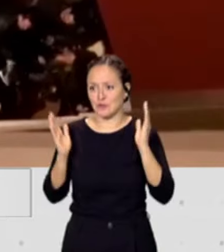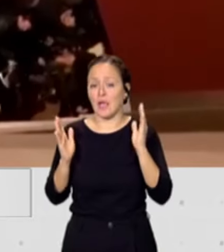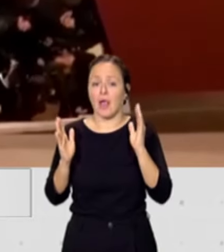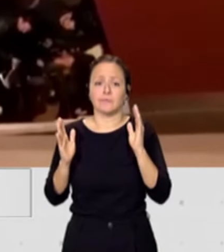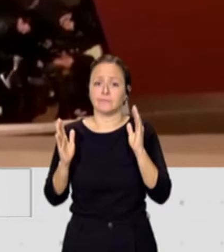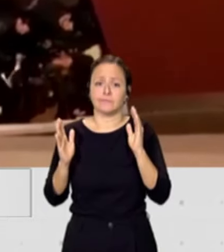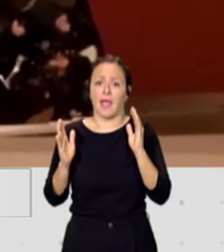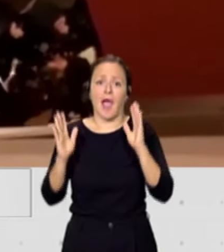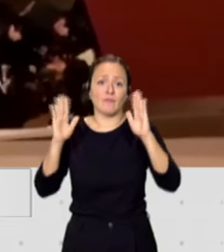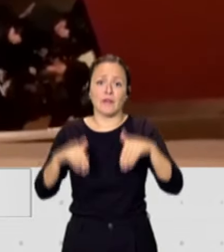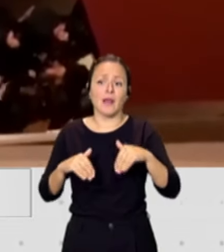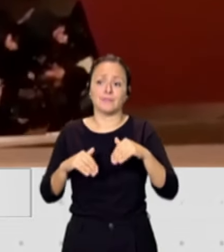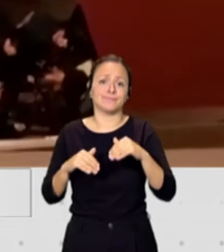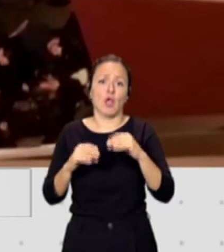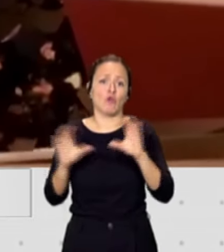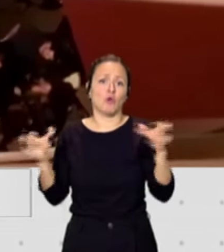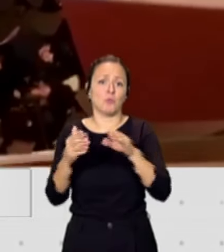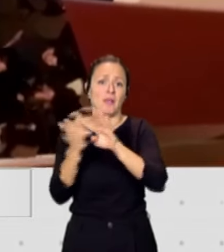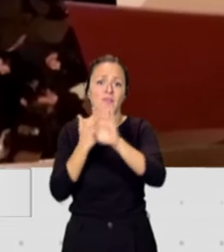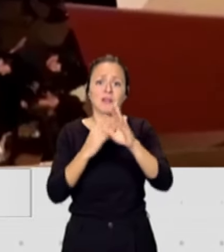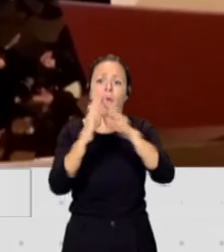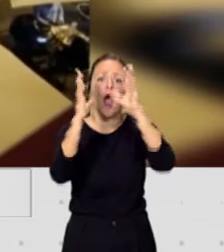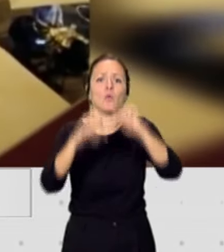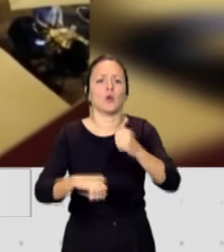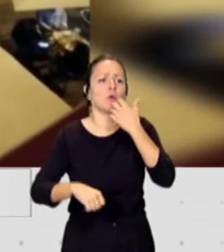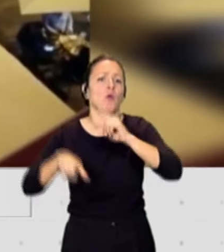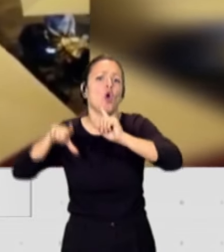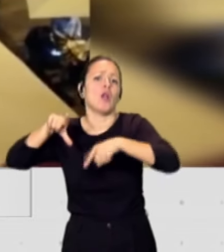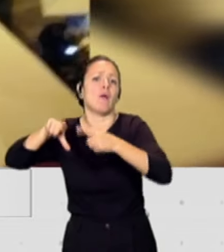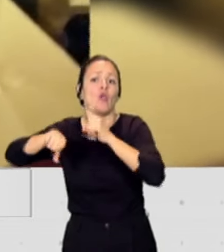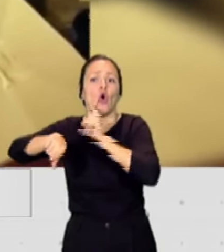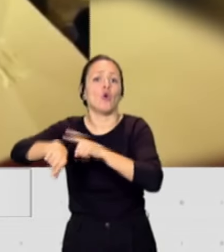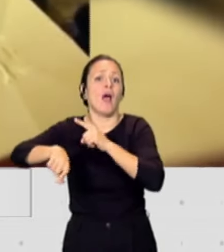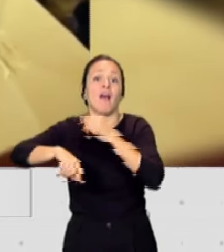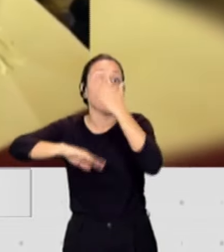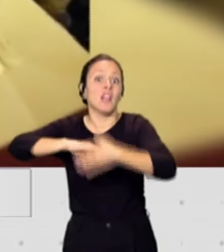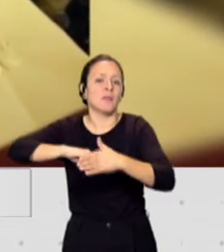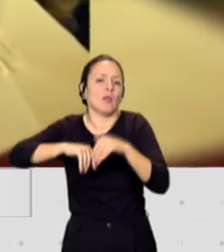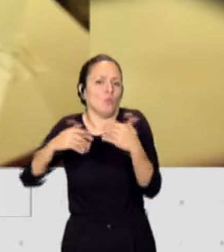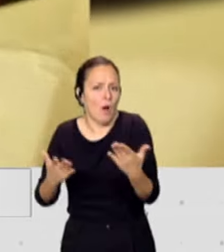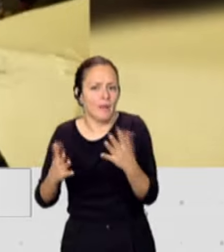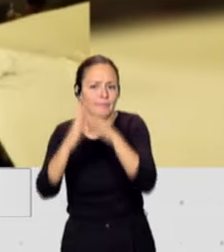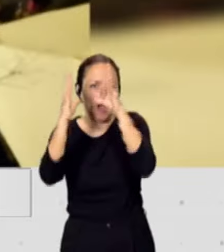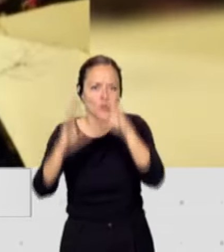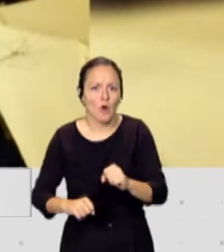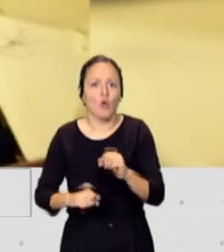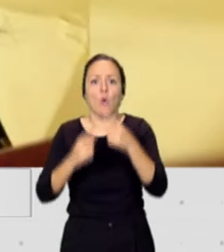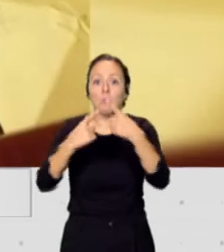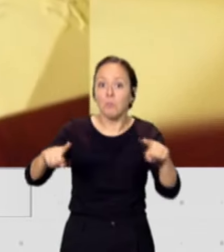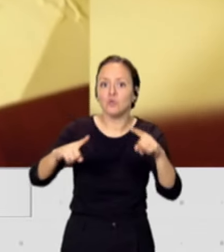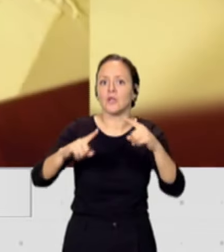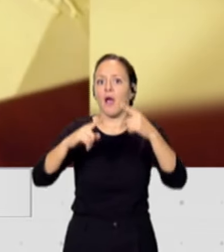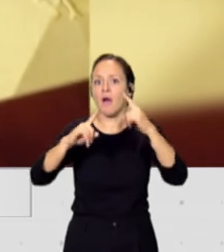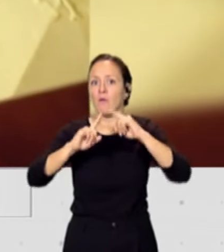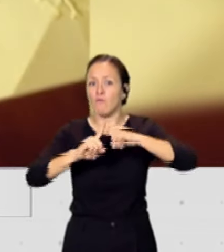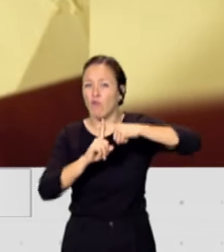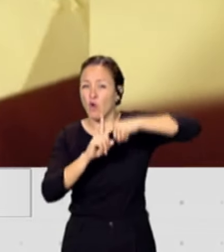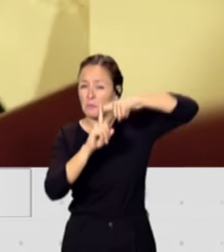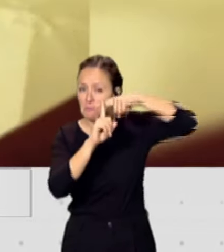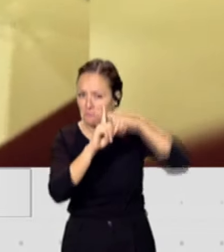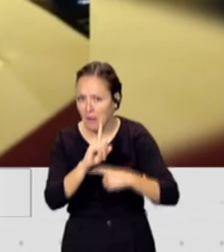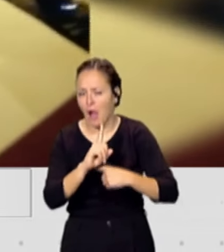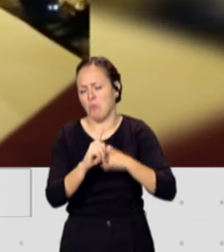acuerdos en las comunidades de vecinos para no poner la lavadora a una determinada hora para poner la música más baja etcétera y